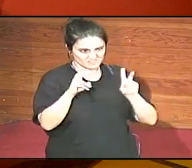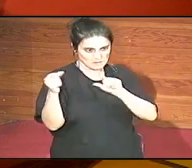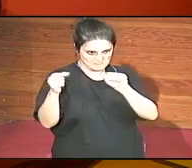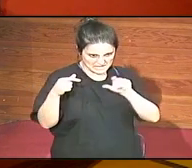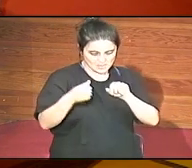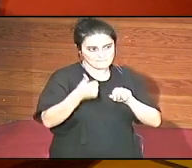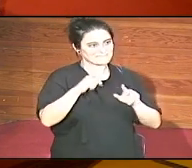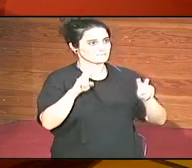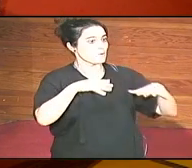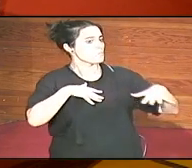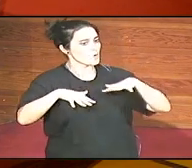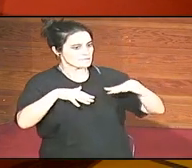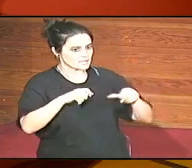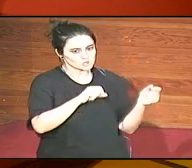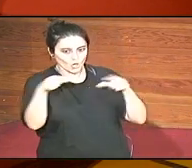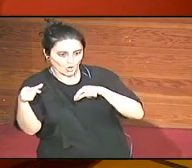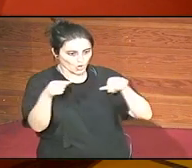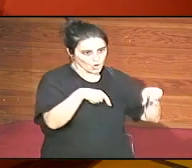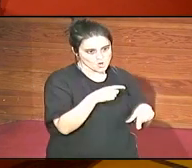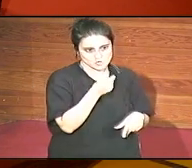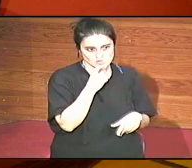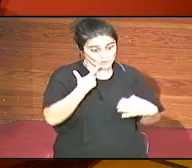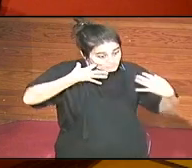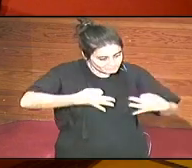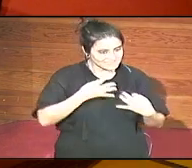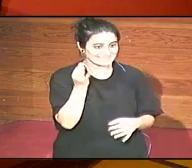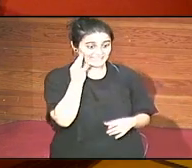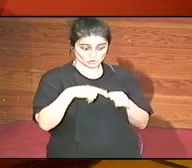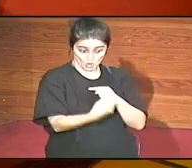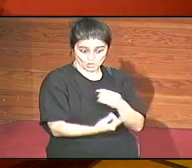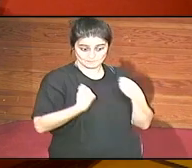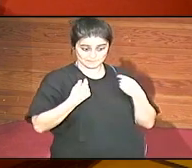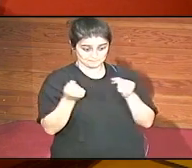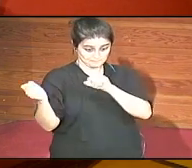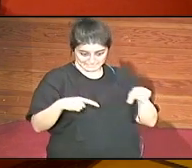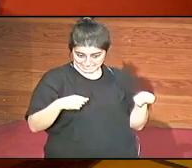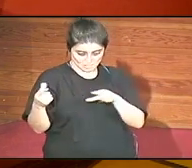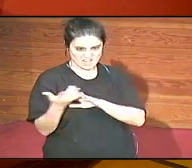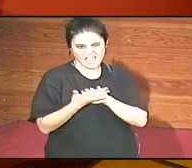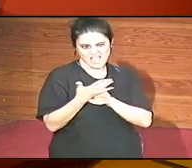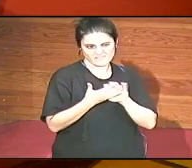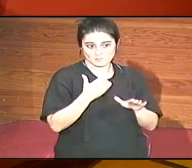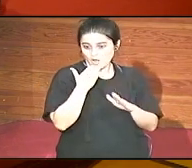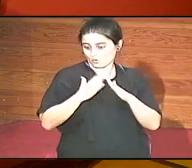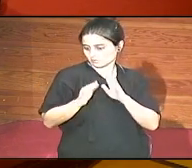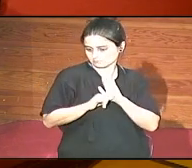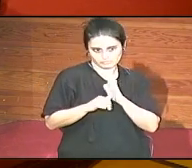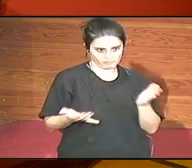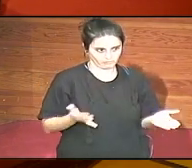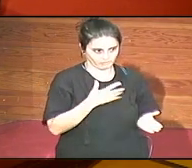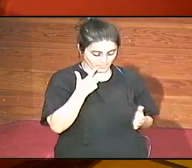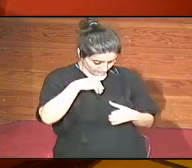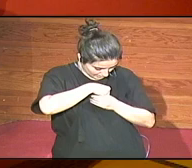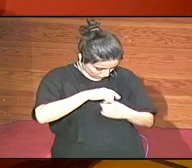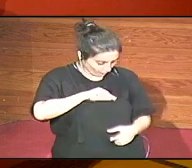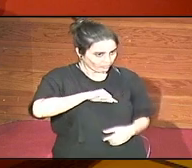cuestión de movimiento y esas chicas que vivían en la migración en el día a día la trataban como algo que estaba al lado de sus casas que estaba dentro de ellas